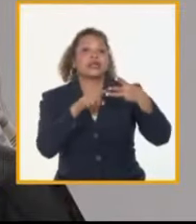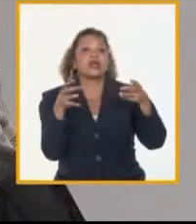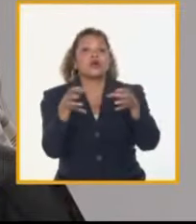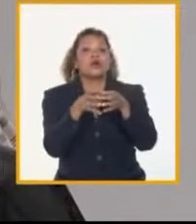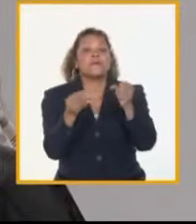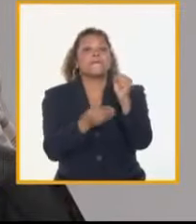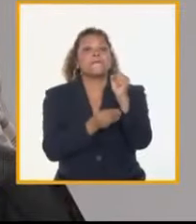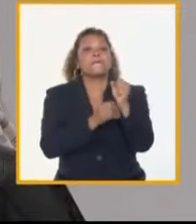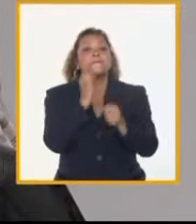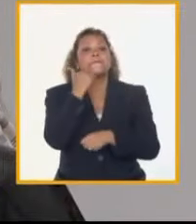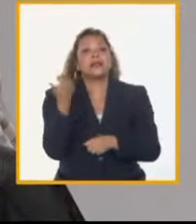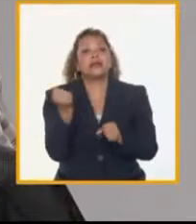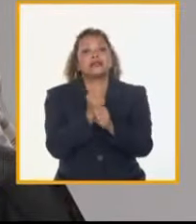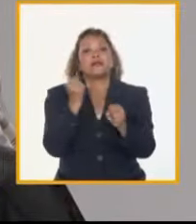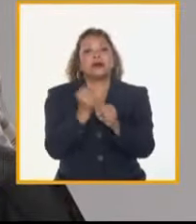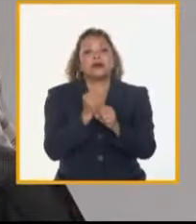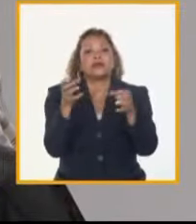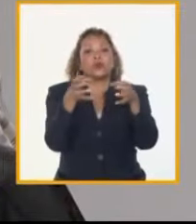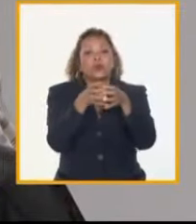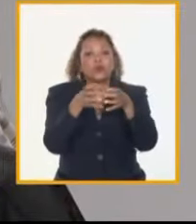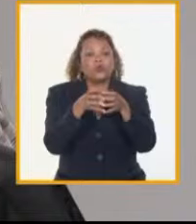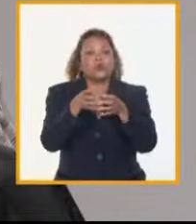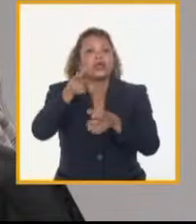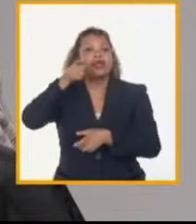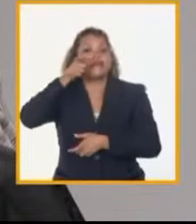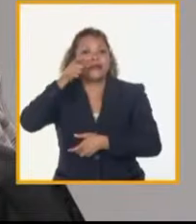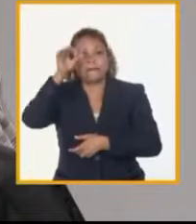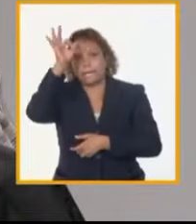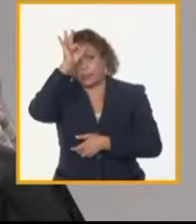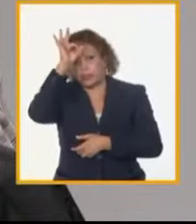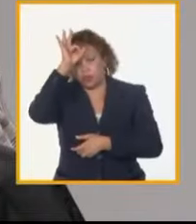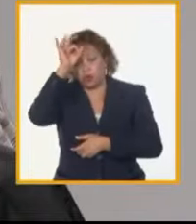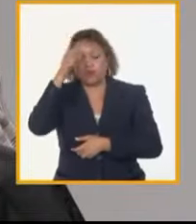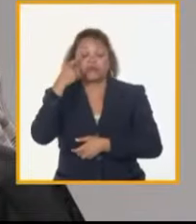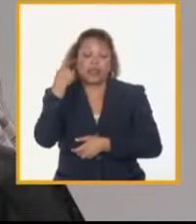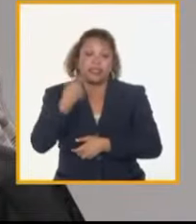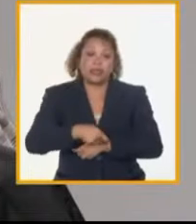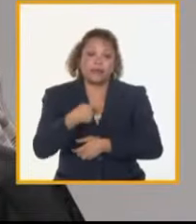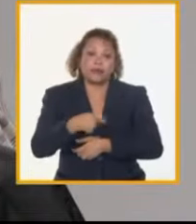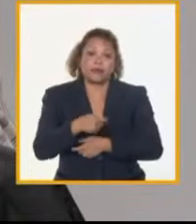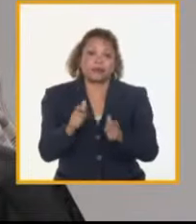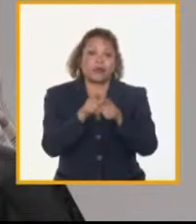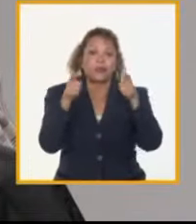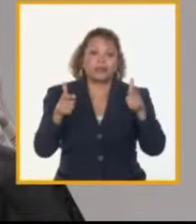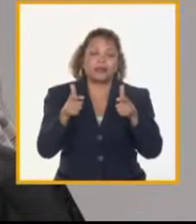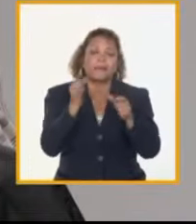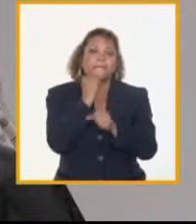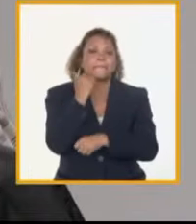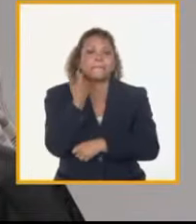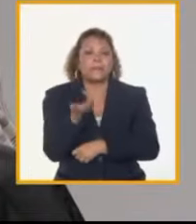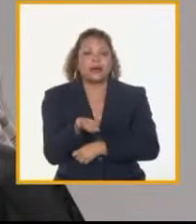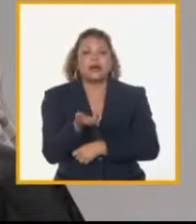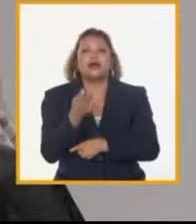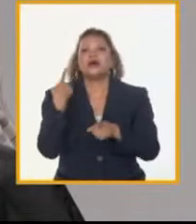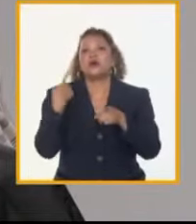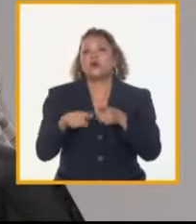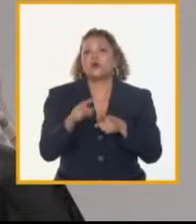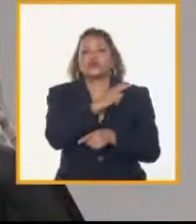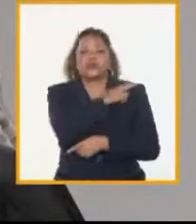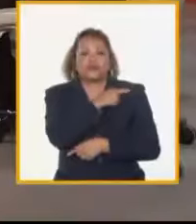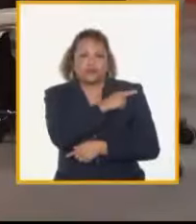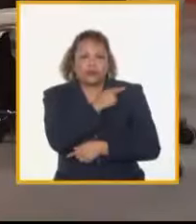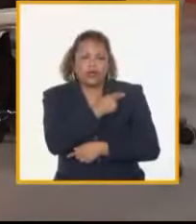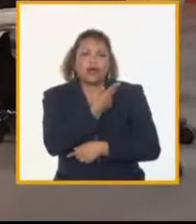inspección y junto con ello incrementar las acciones de control, dígase de los consejos de dirección, de los funcionarios, de los